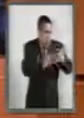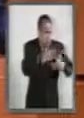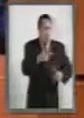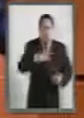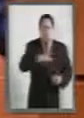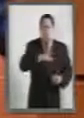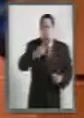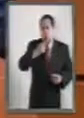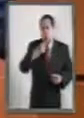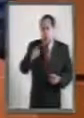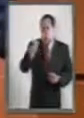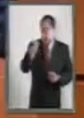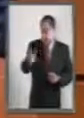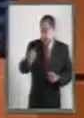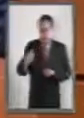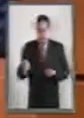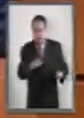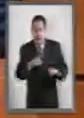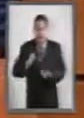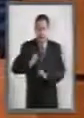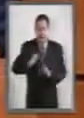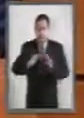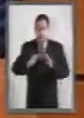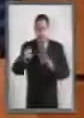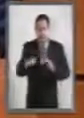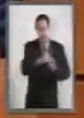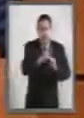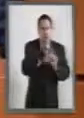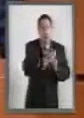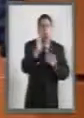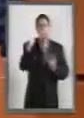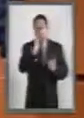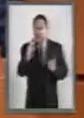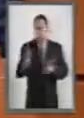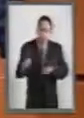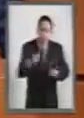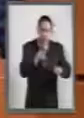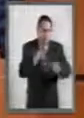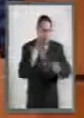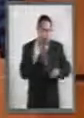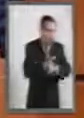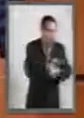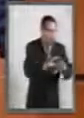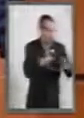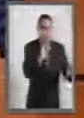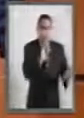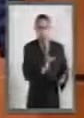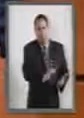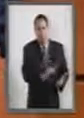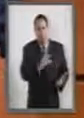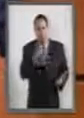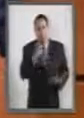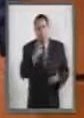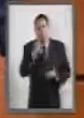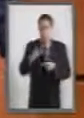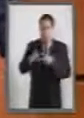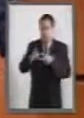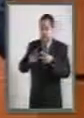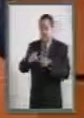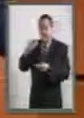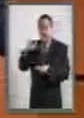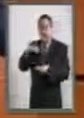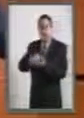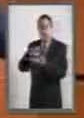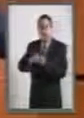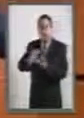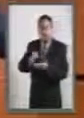para evitar que una afectación o un riesgo escale a tal grado que se requieran intervenciones más dañinas y lesivas a